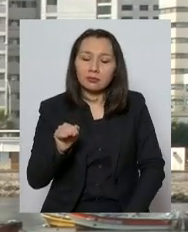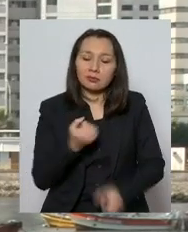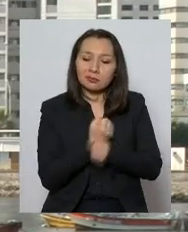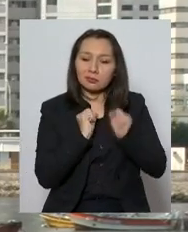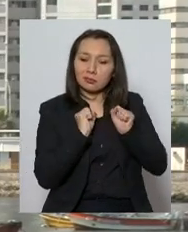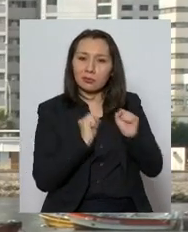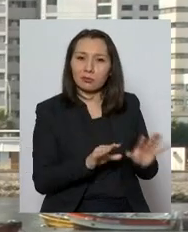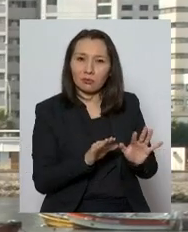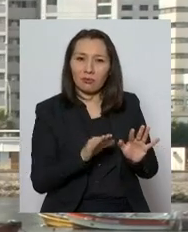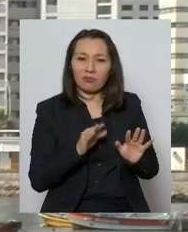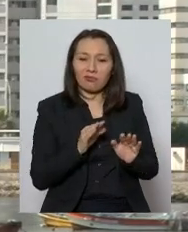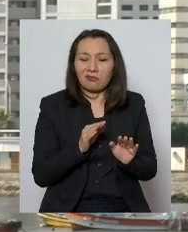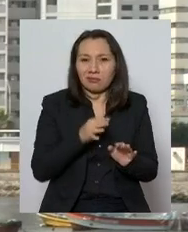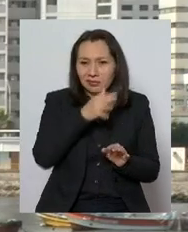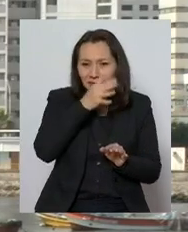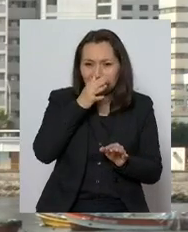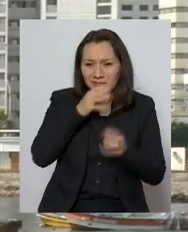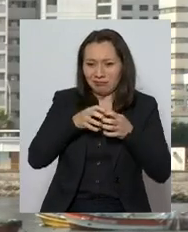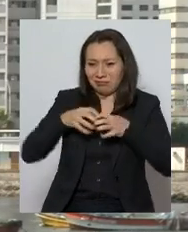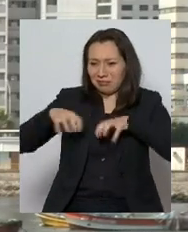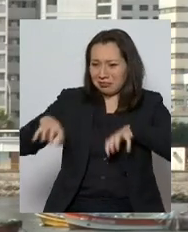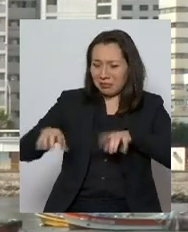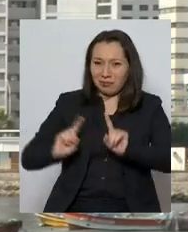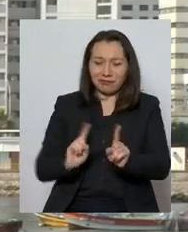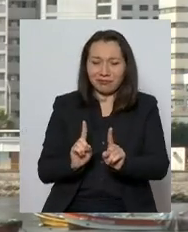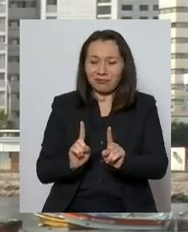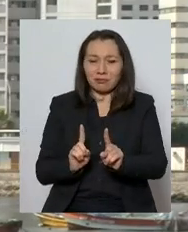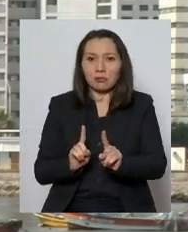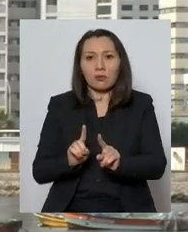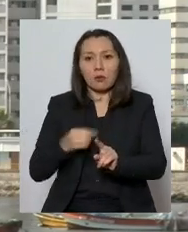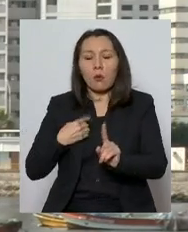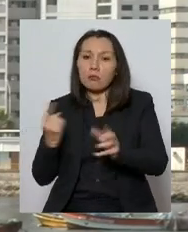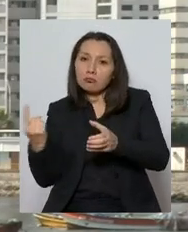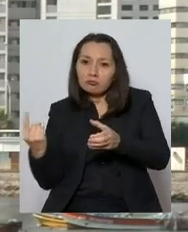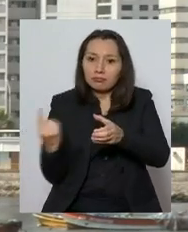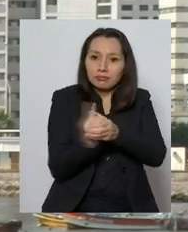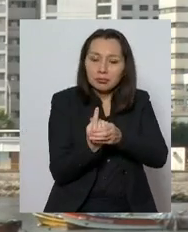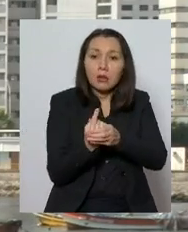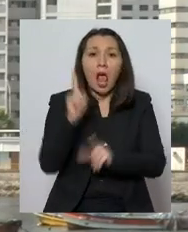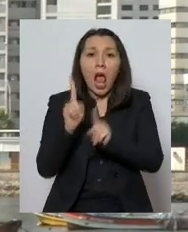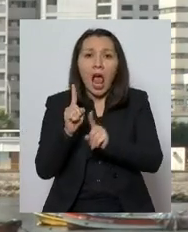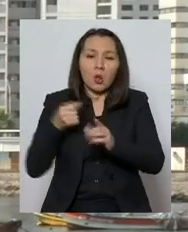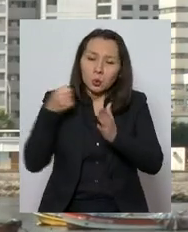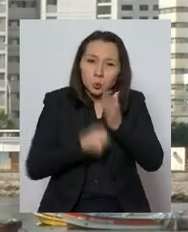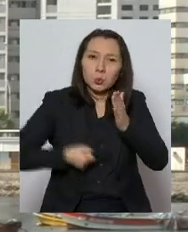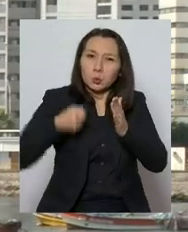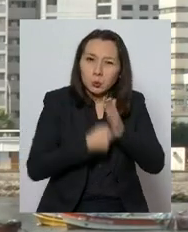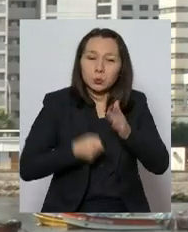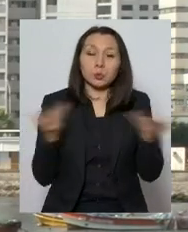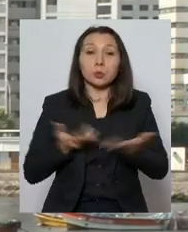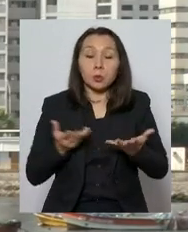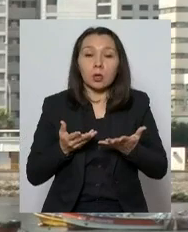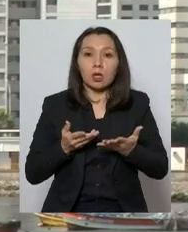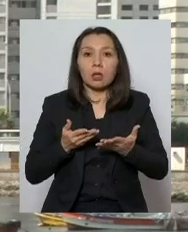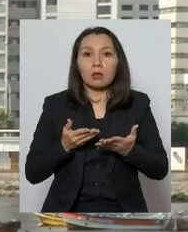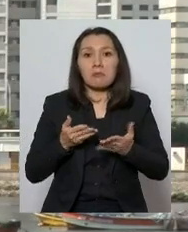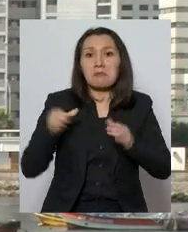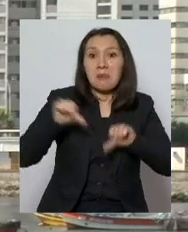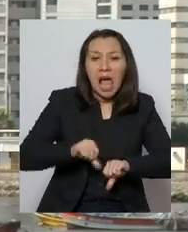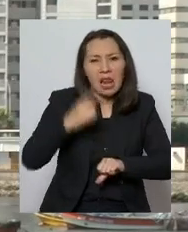abandonar posiciones sectarias, a sumarse a aquellos que están luchando porque nos vaya